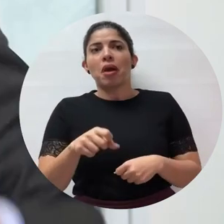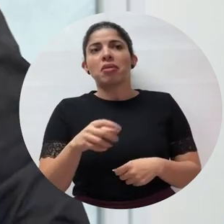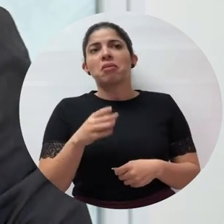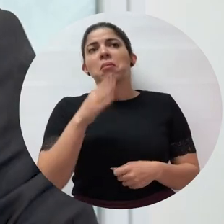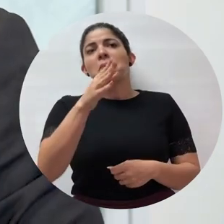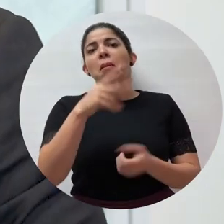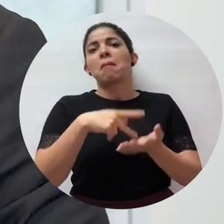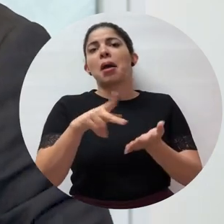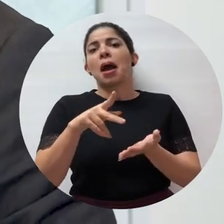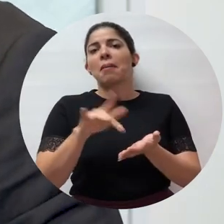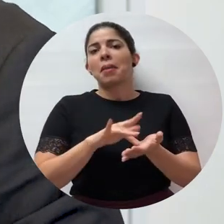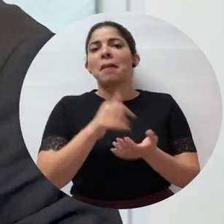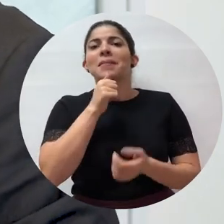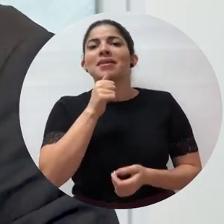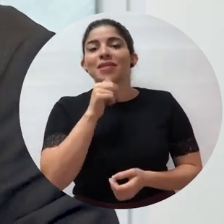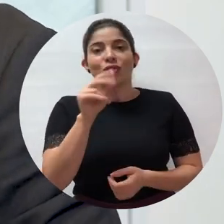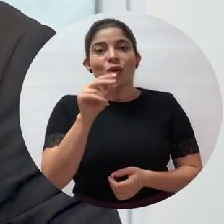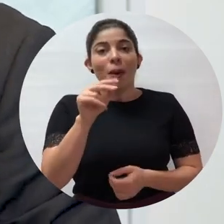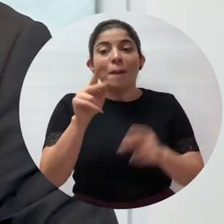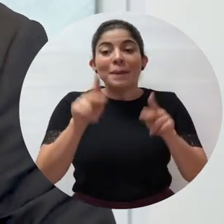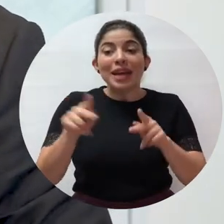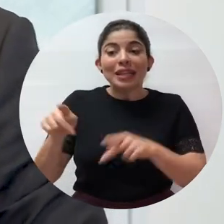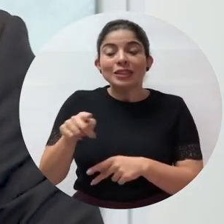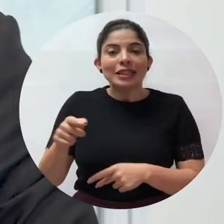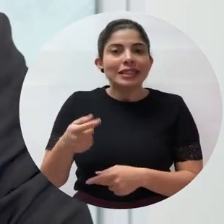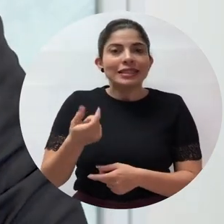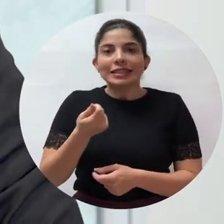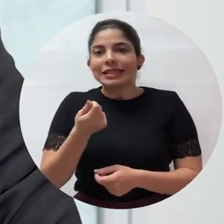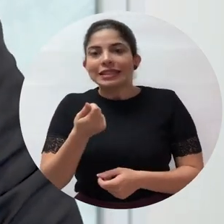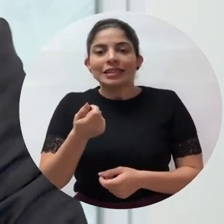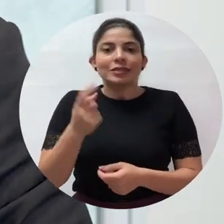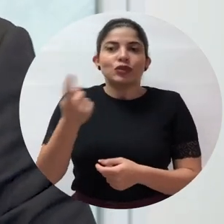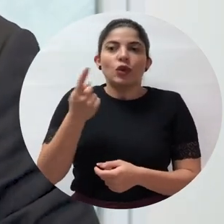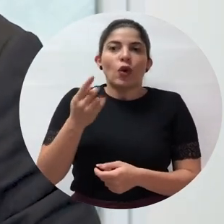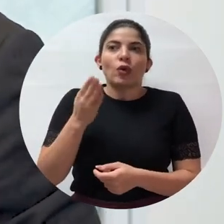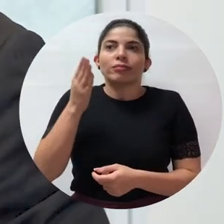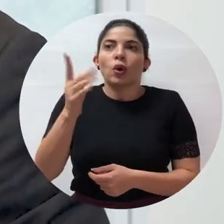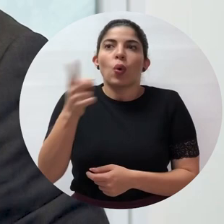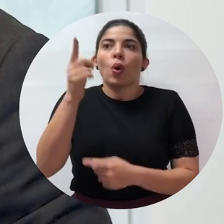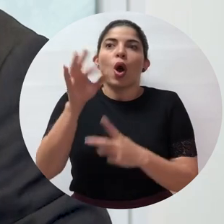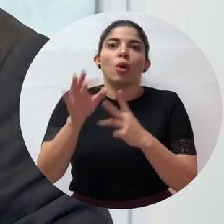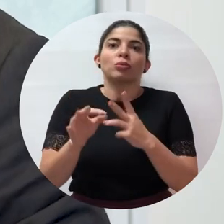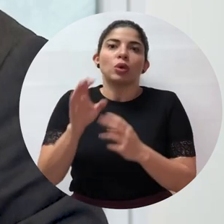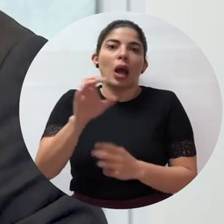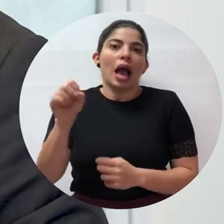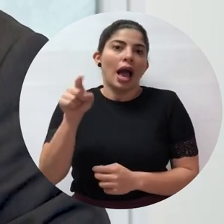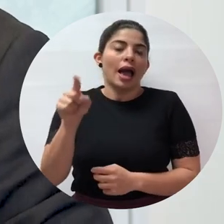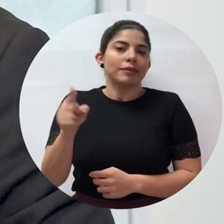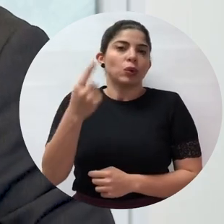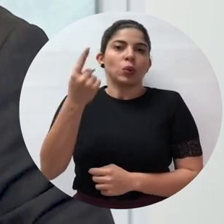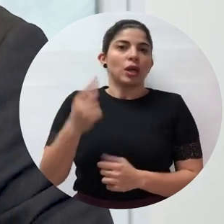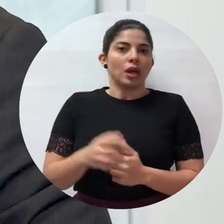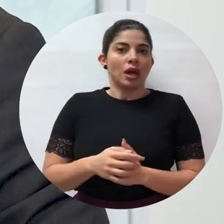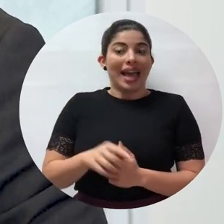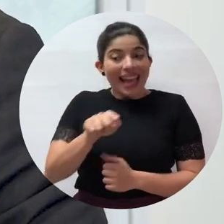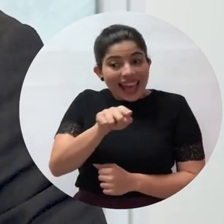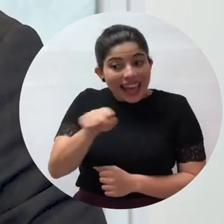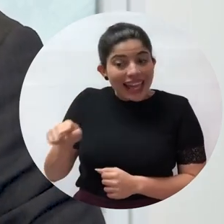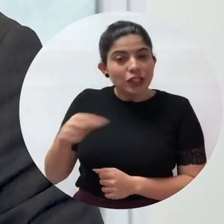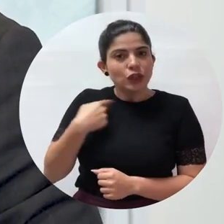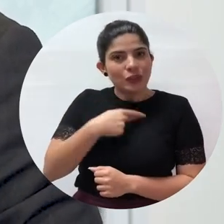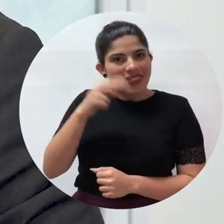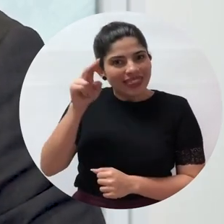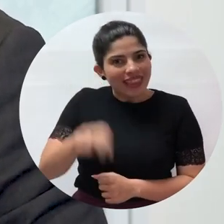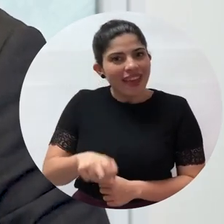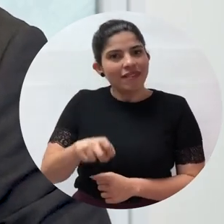pagar medicina privada. Estamos hablando de las personas que no tienen otra opción y la tienen en la caja costarricense del Seguro Social. Es a